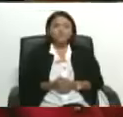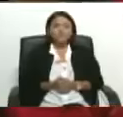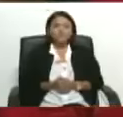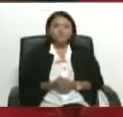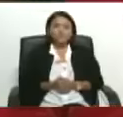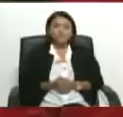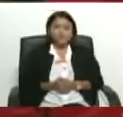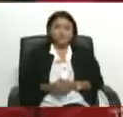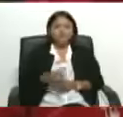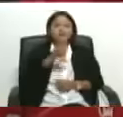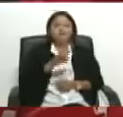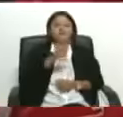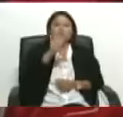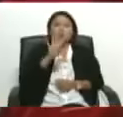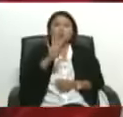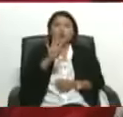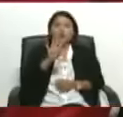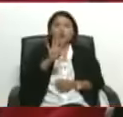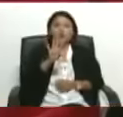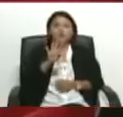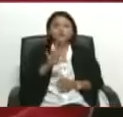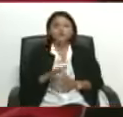Correcto, 24.